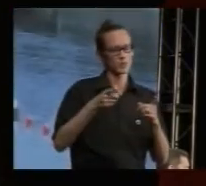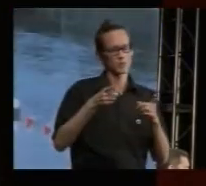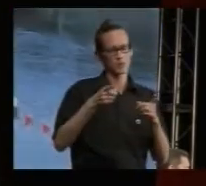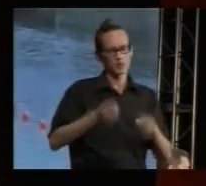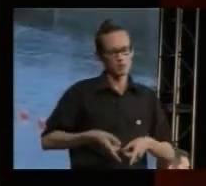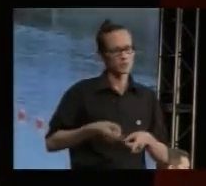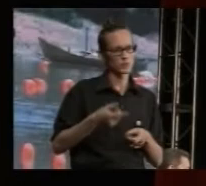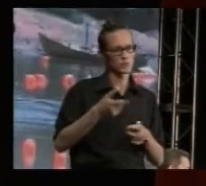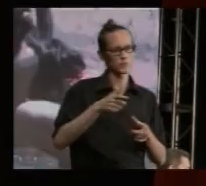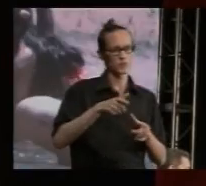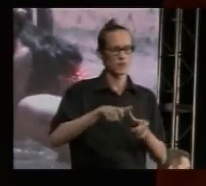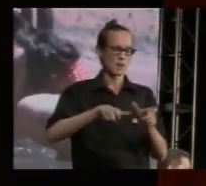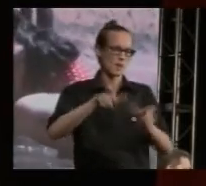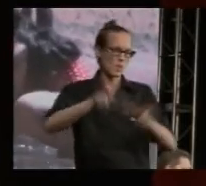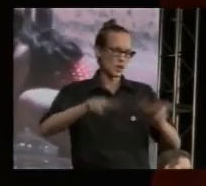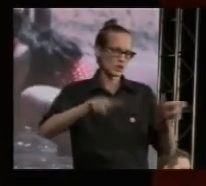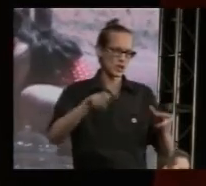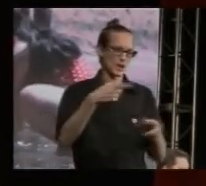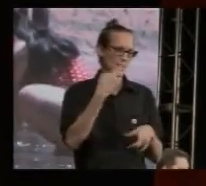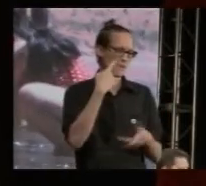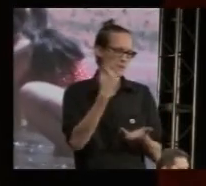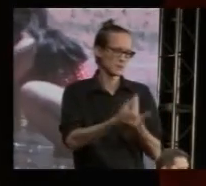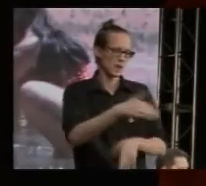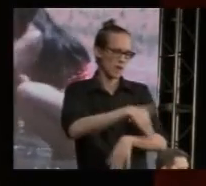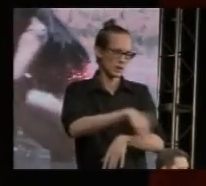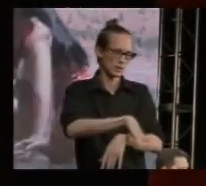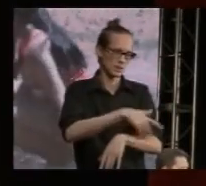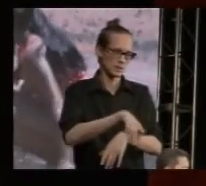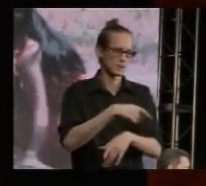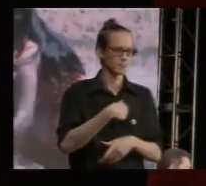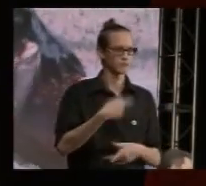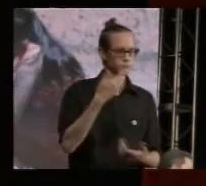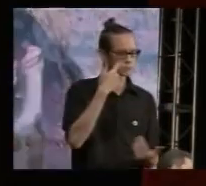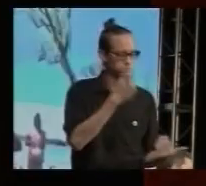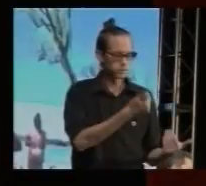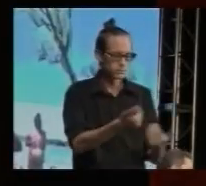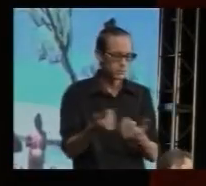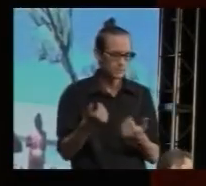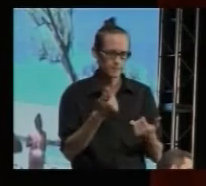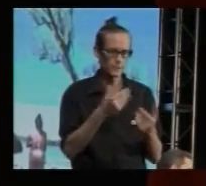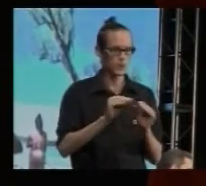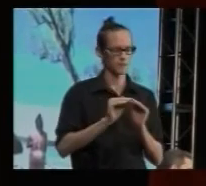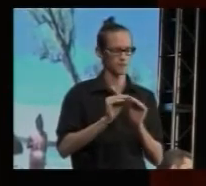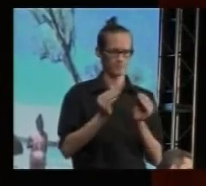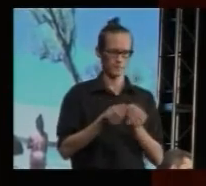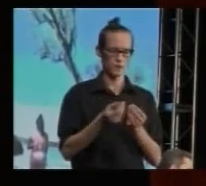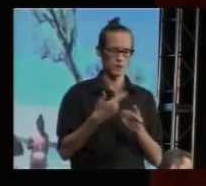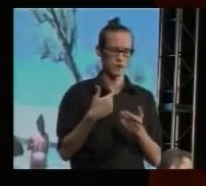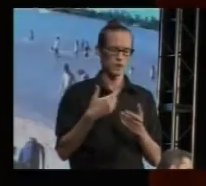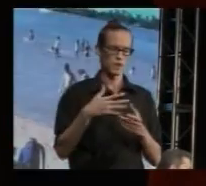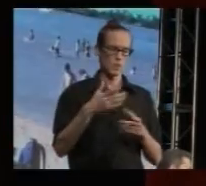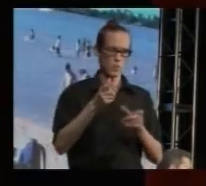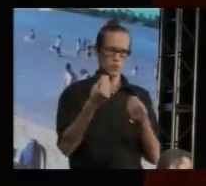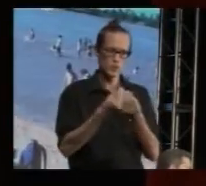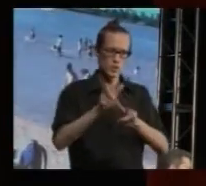tapujos los problemas de las personas en situación de calle. Logramos un diagnóstico que nos permite cobijar a muchas personas en la